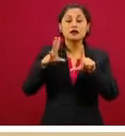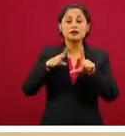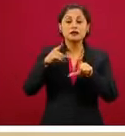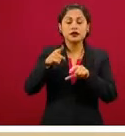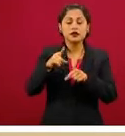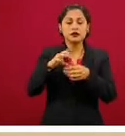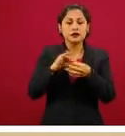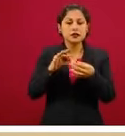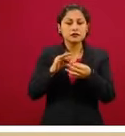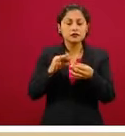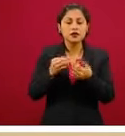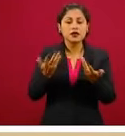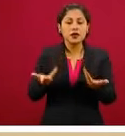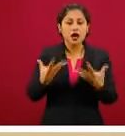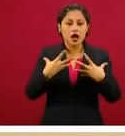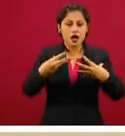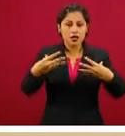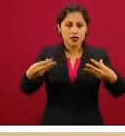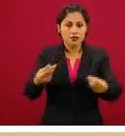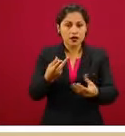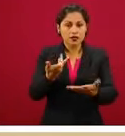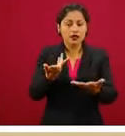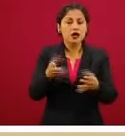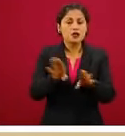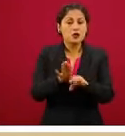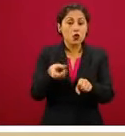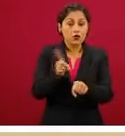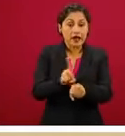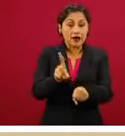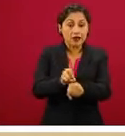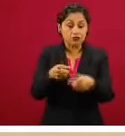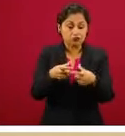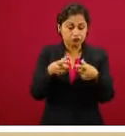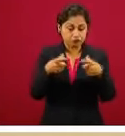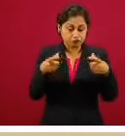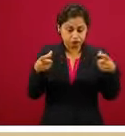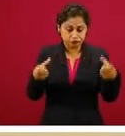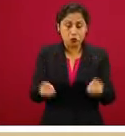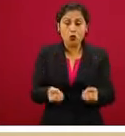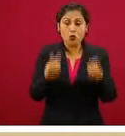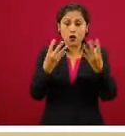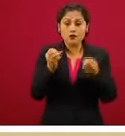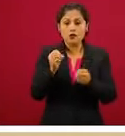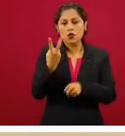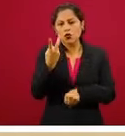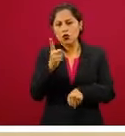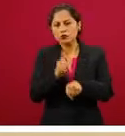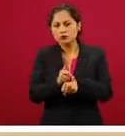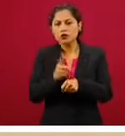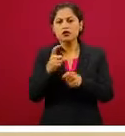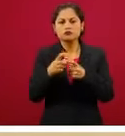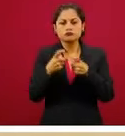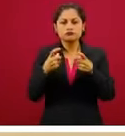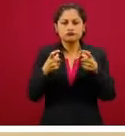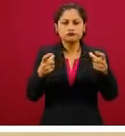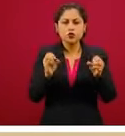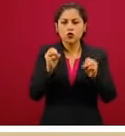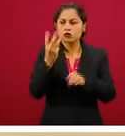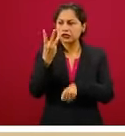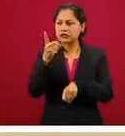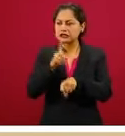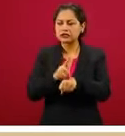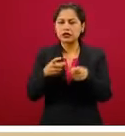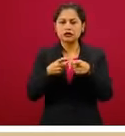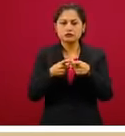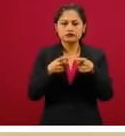epidemia. La primera corresponde a que se duplica cada día, la segunda que se duplica cada 2 días, la siguiente cada 3 días, si las